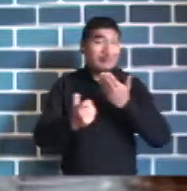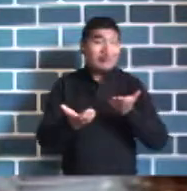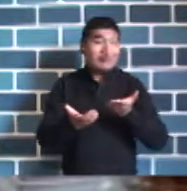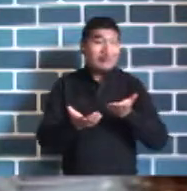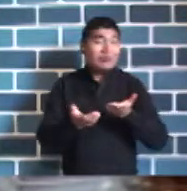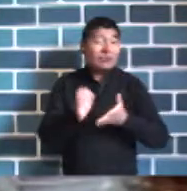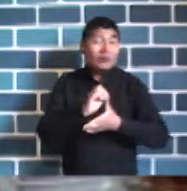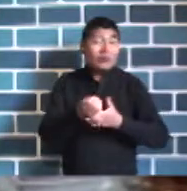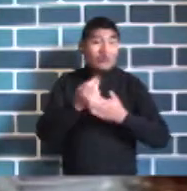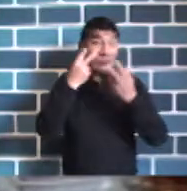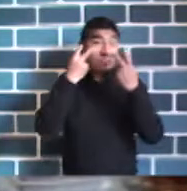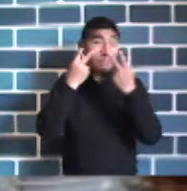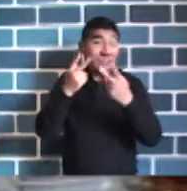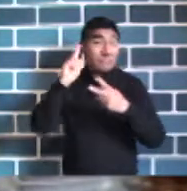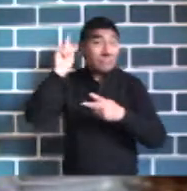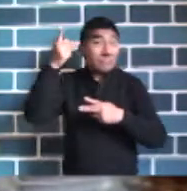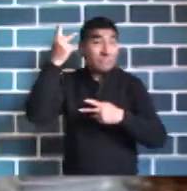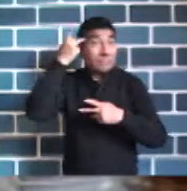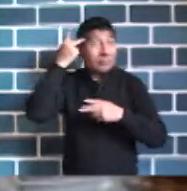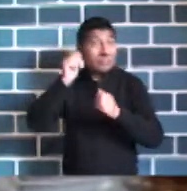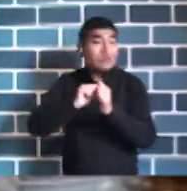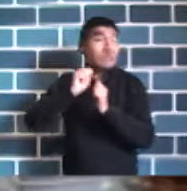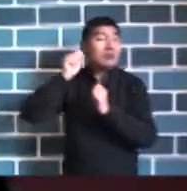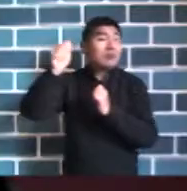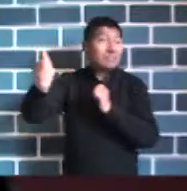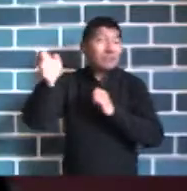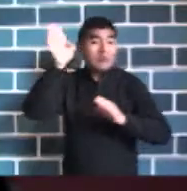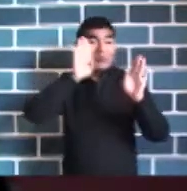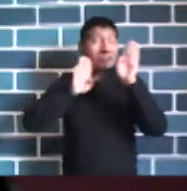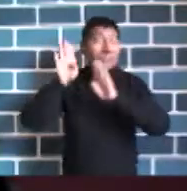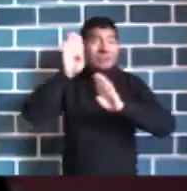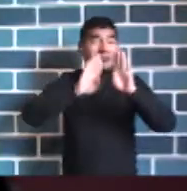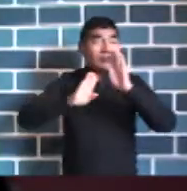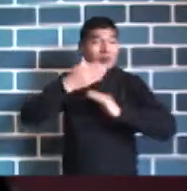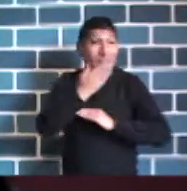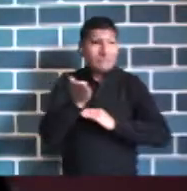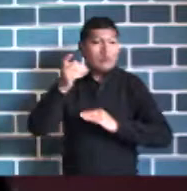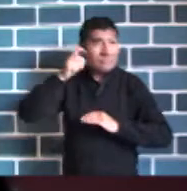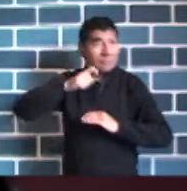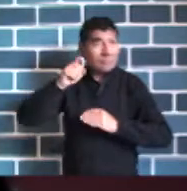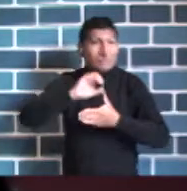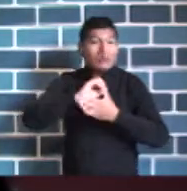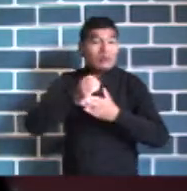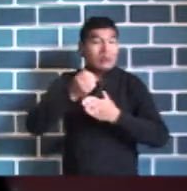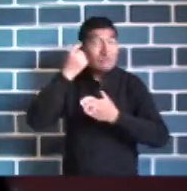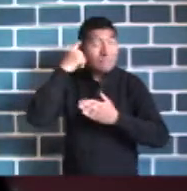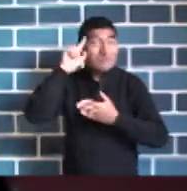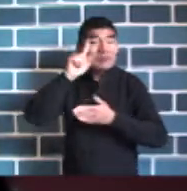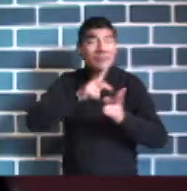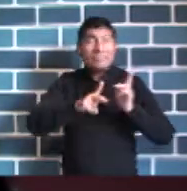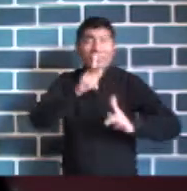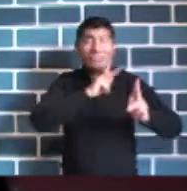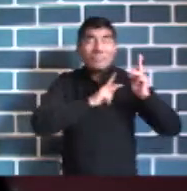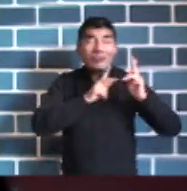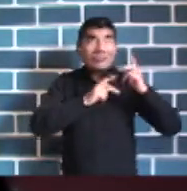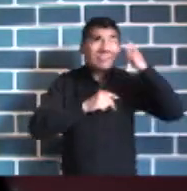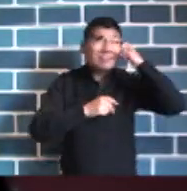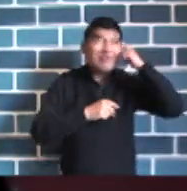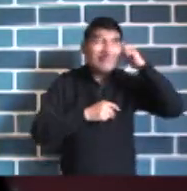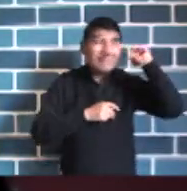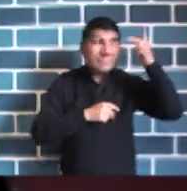o escuchamos también a políticos que lejos de preocuparse por lo necesario para para la población nos hacen pensar